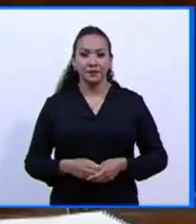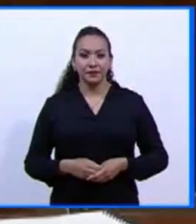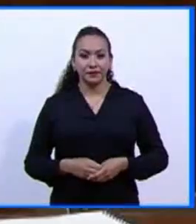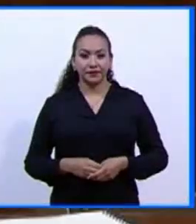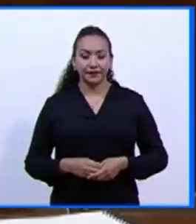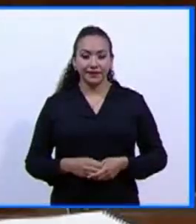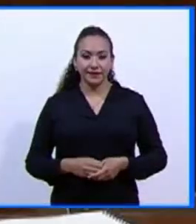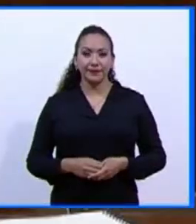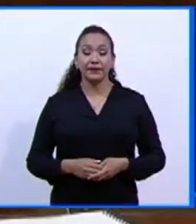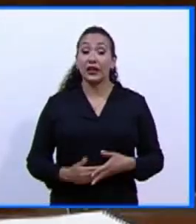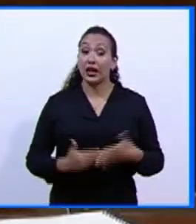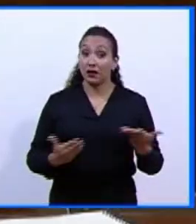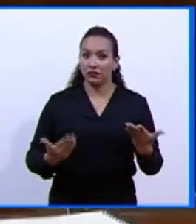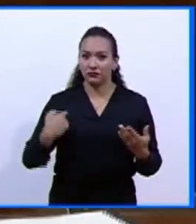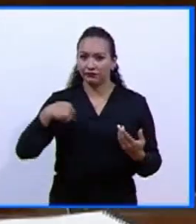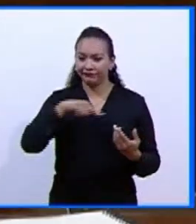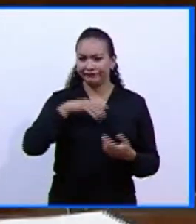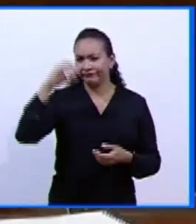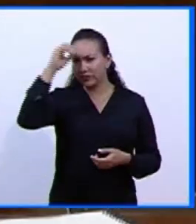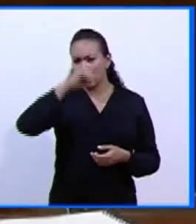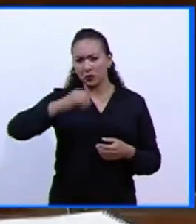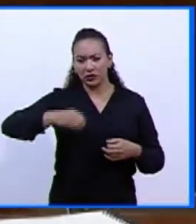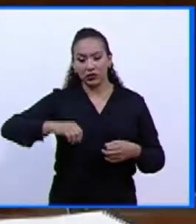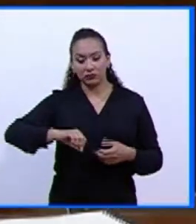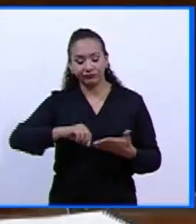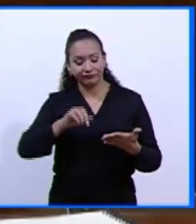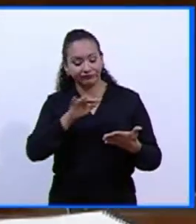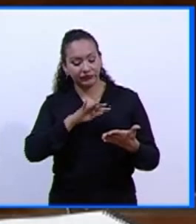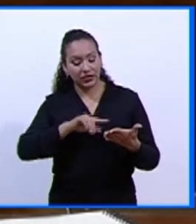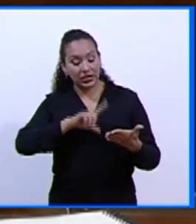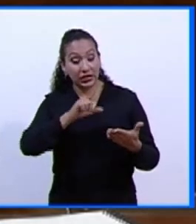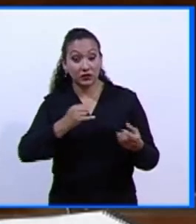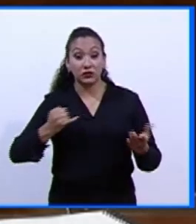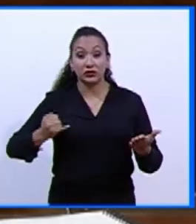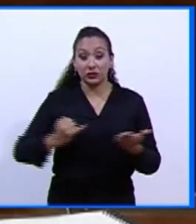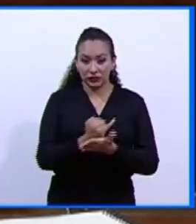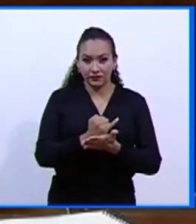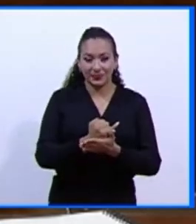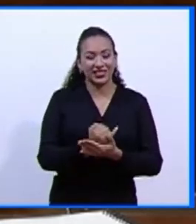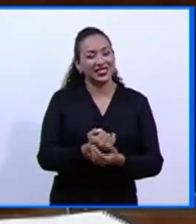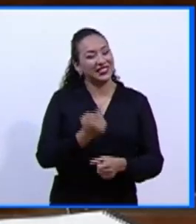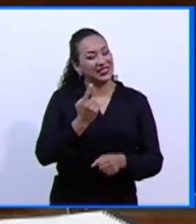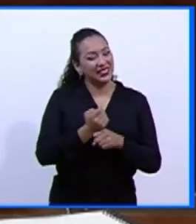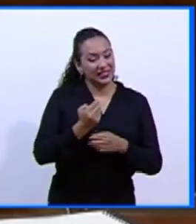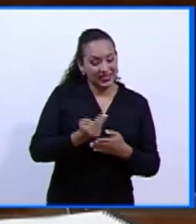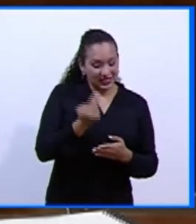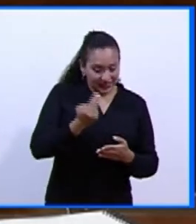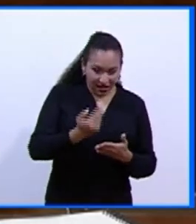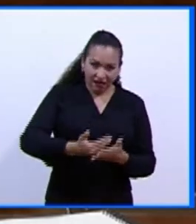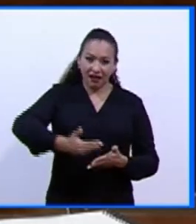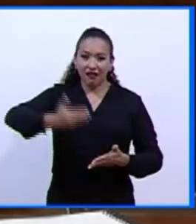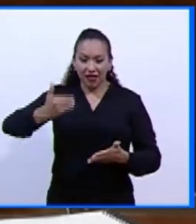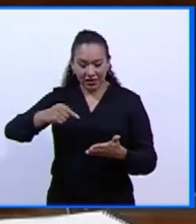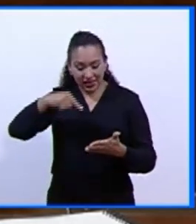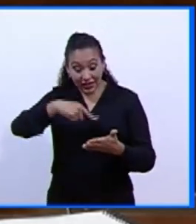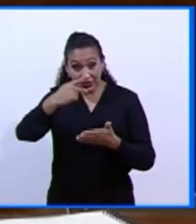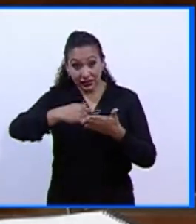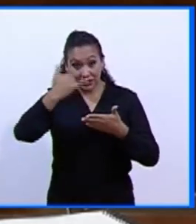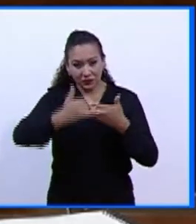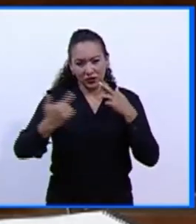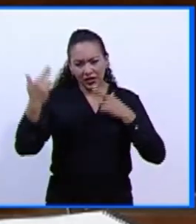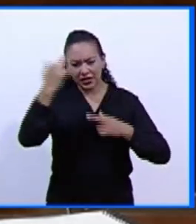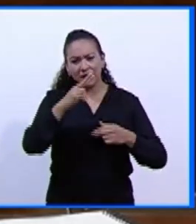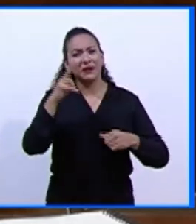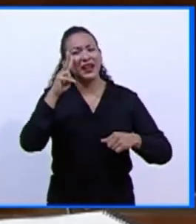Para tomar una decisión adecuada sobre este asunto, es fundamental que el proyecto incluya un análisis del impacto económico